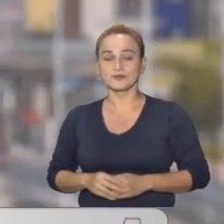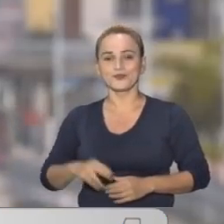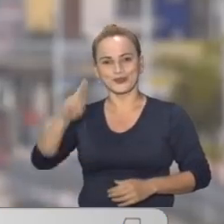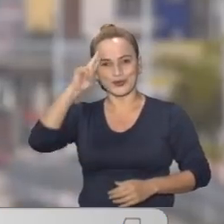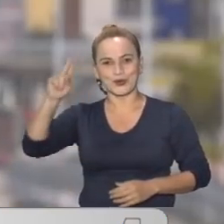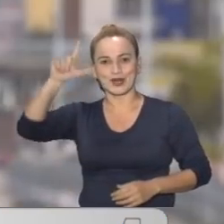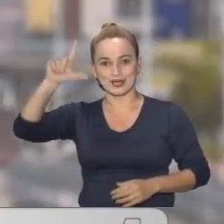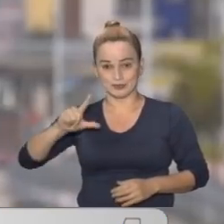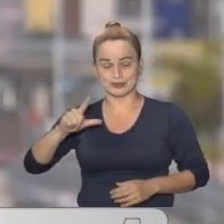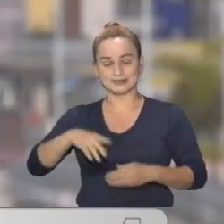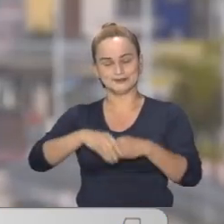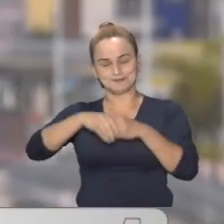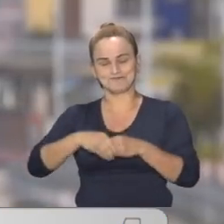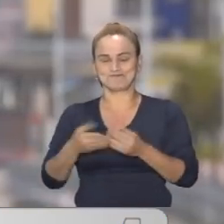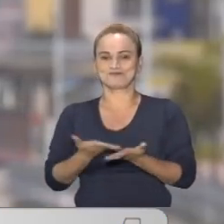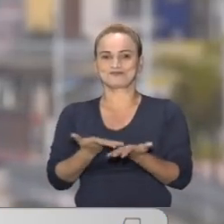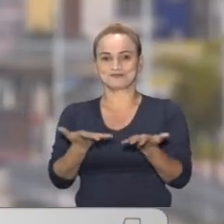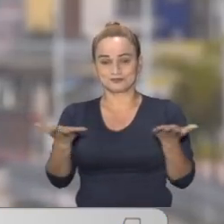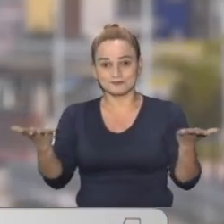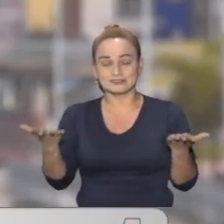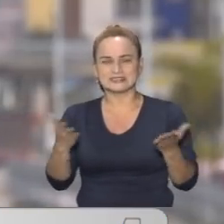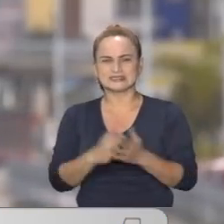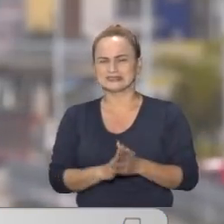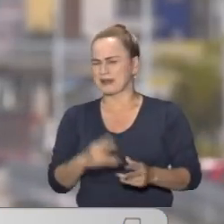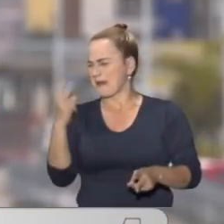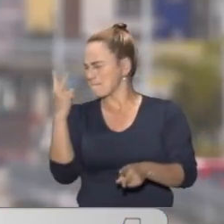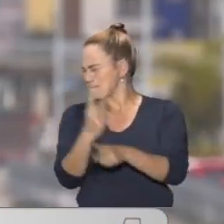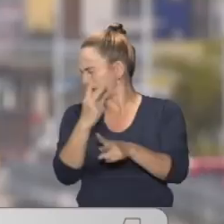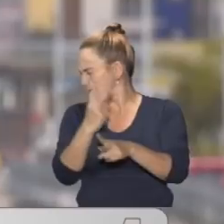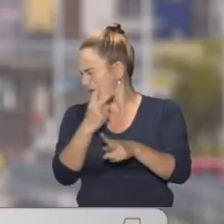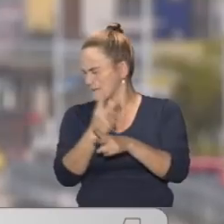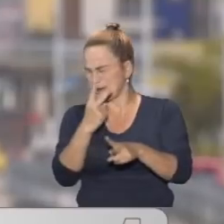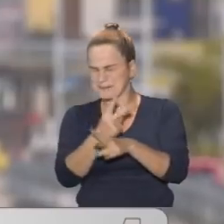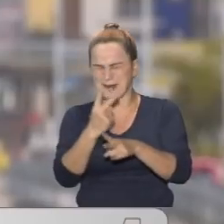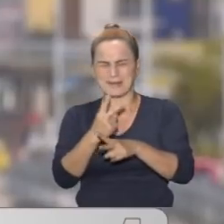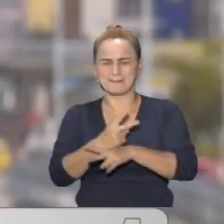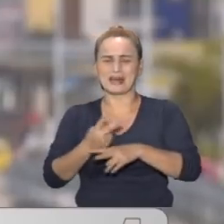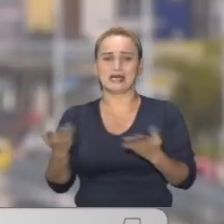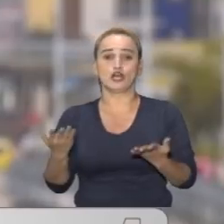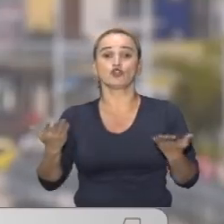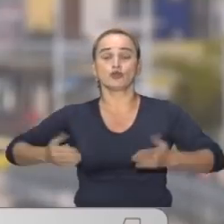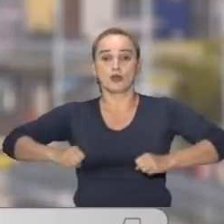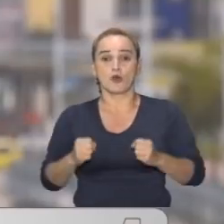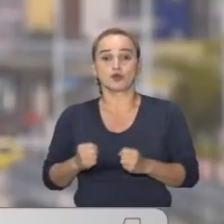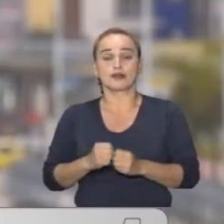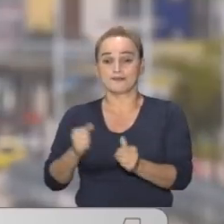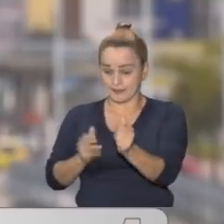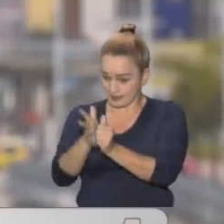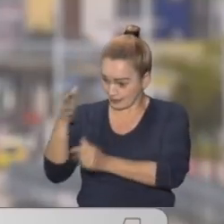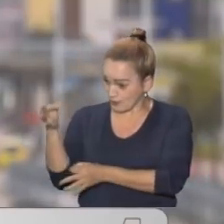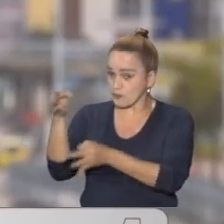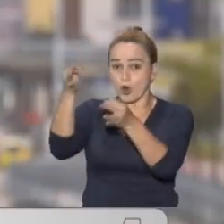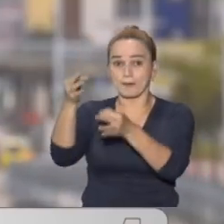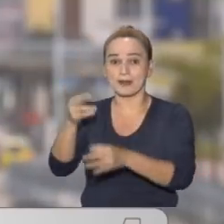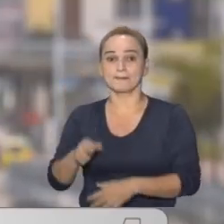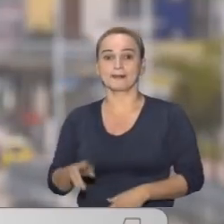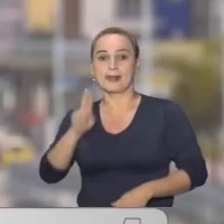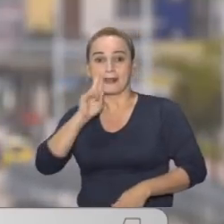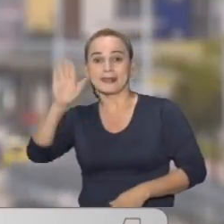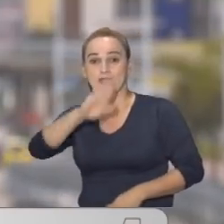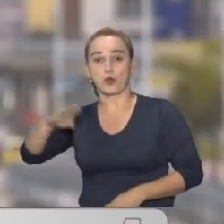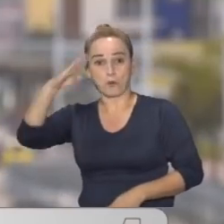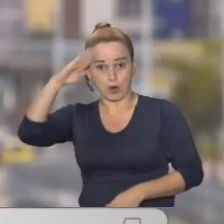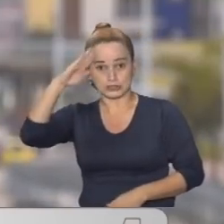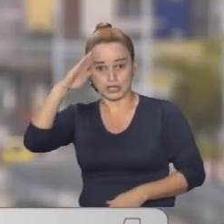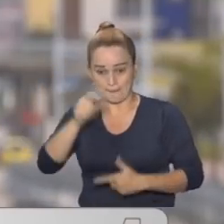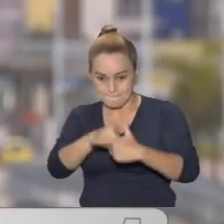Hola Luisa, cordial saludo. Inseguridad sin límites en Bogotá. El informe es de la Policía Nacional y son cifras